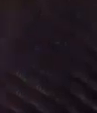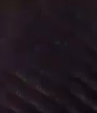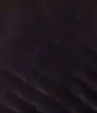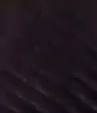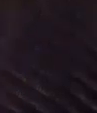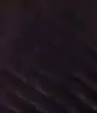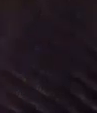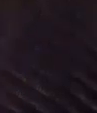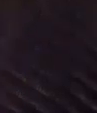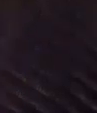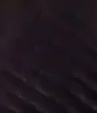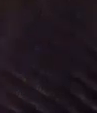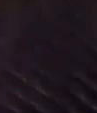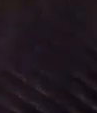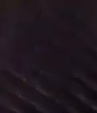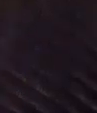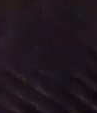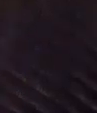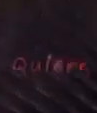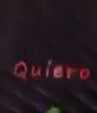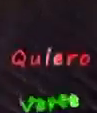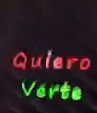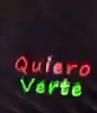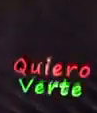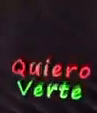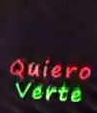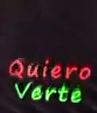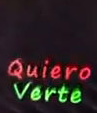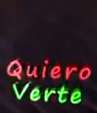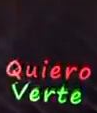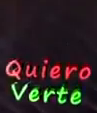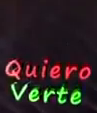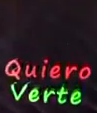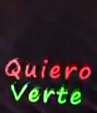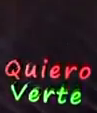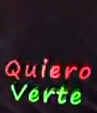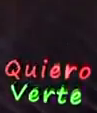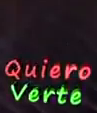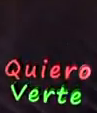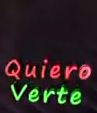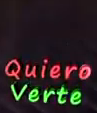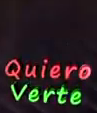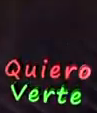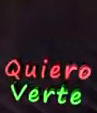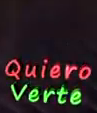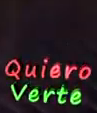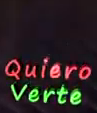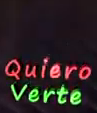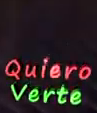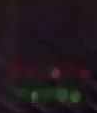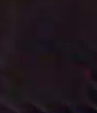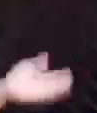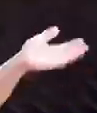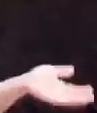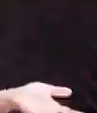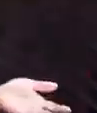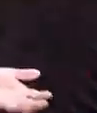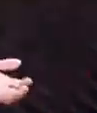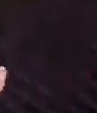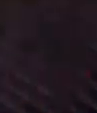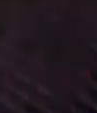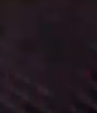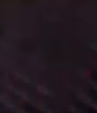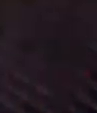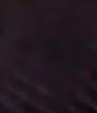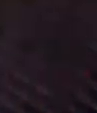Sí, y yo puedo jugar también. Ay, por supuesto, corsaria dromedaria. Allá voy. Pero ¿a dónde vas? A buscar